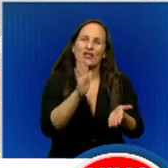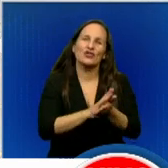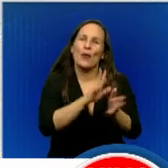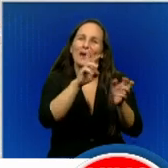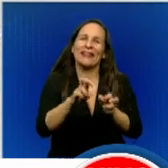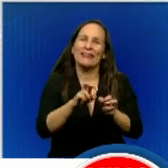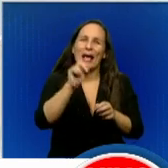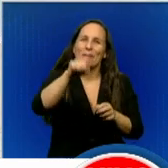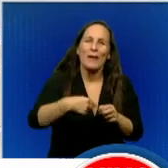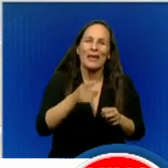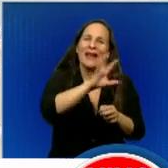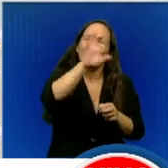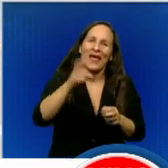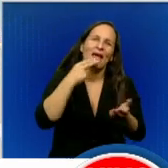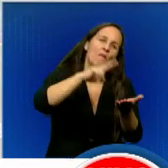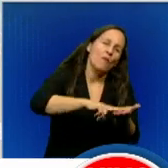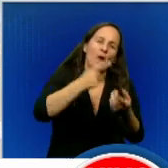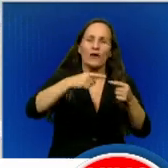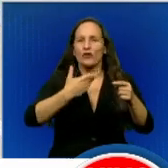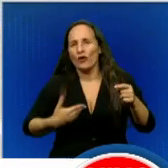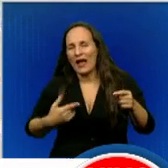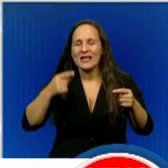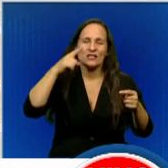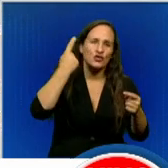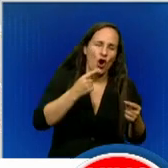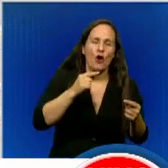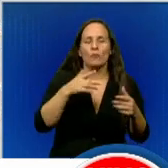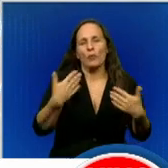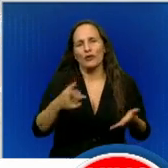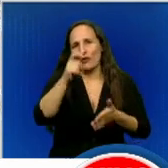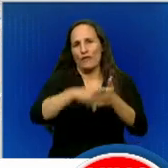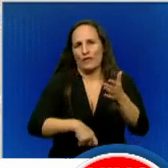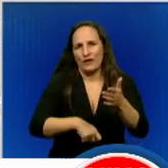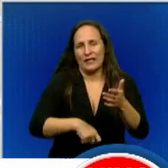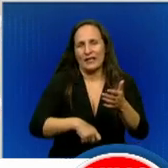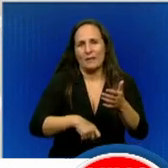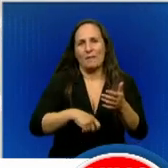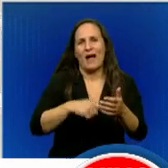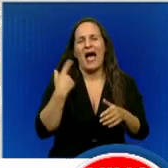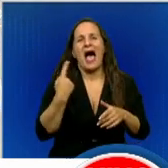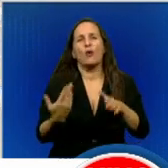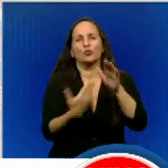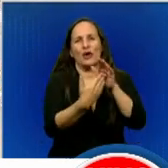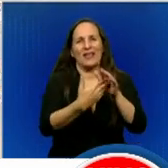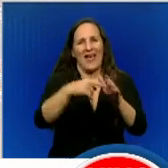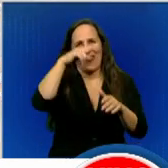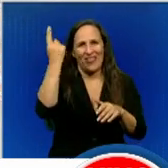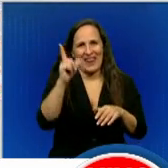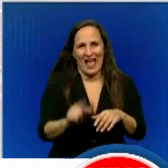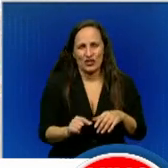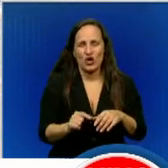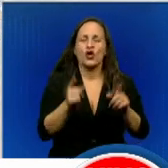derivadas del federalismo fiscal y así está firmado por las autoridades nacionales